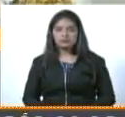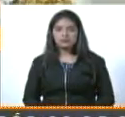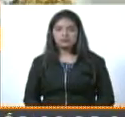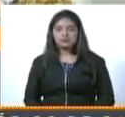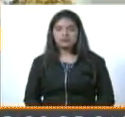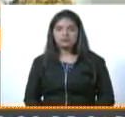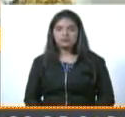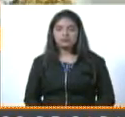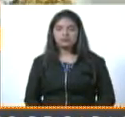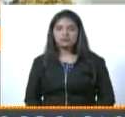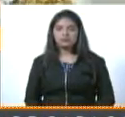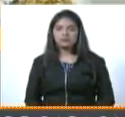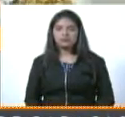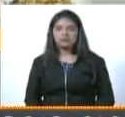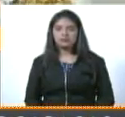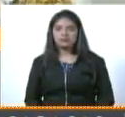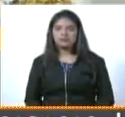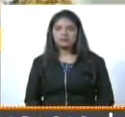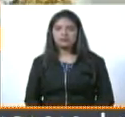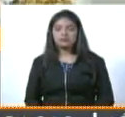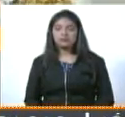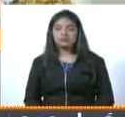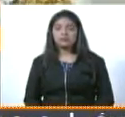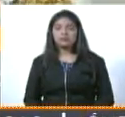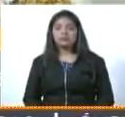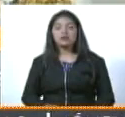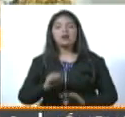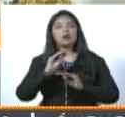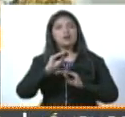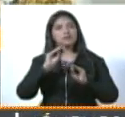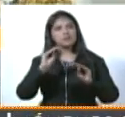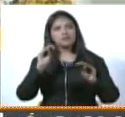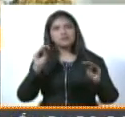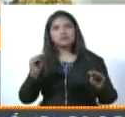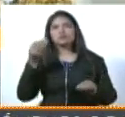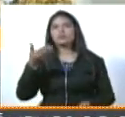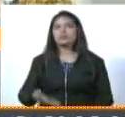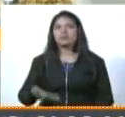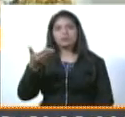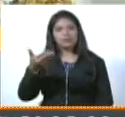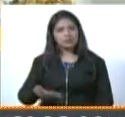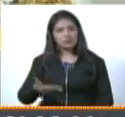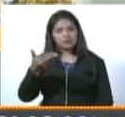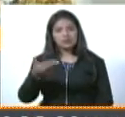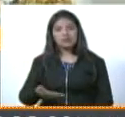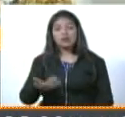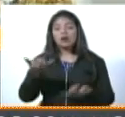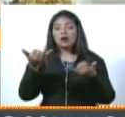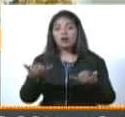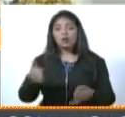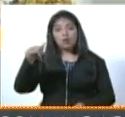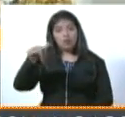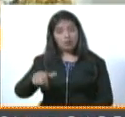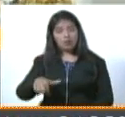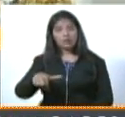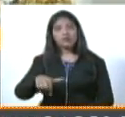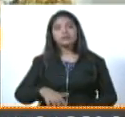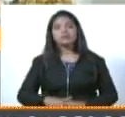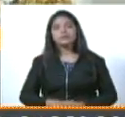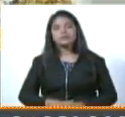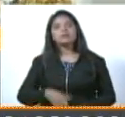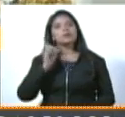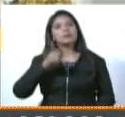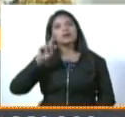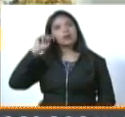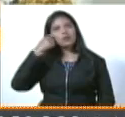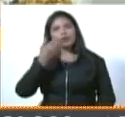Así que estos son los anuncios fundamentales que queremos hacer en el día de hoy y